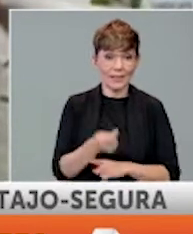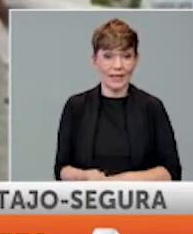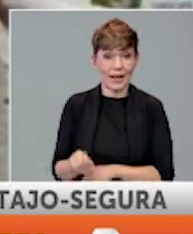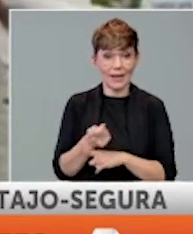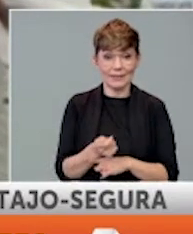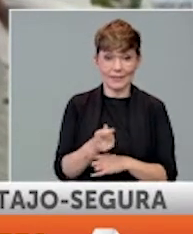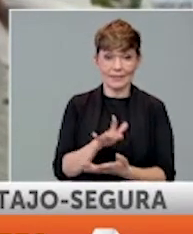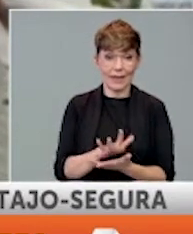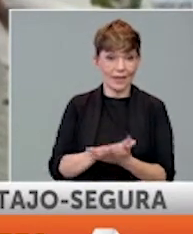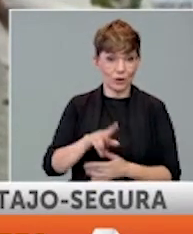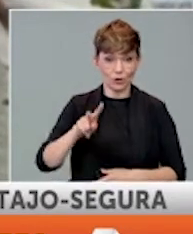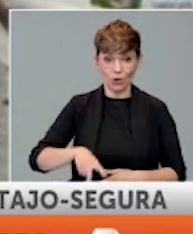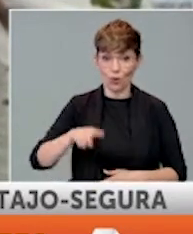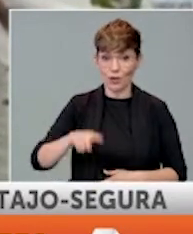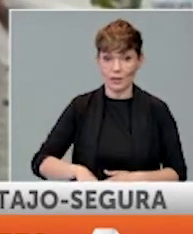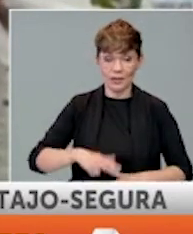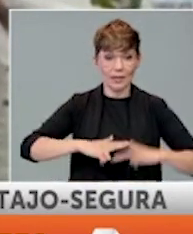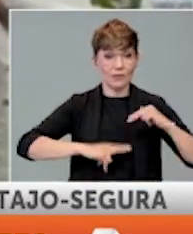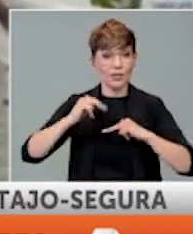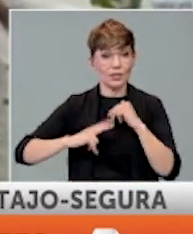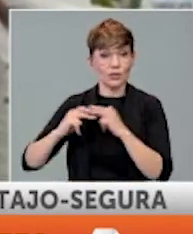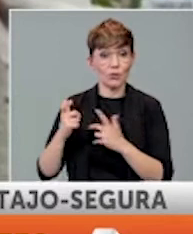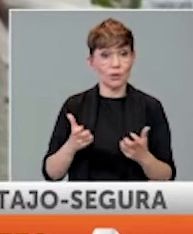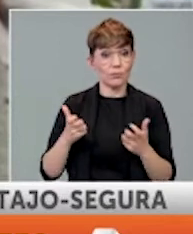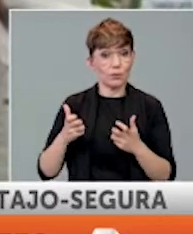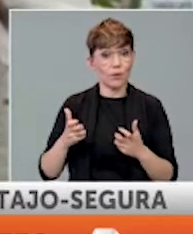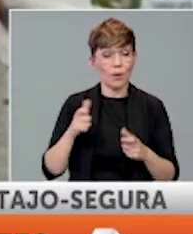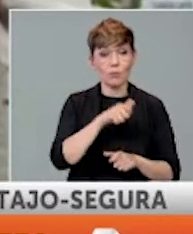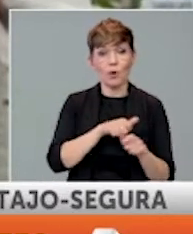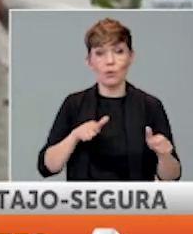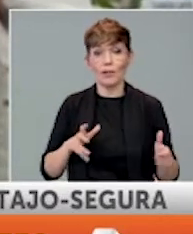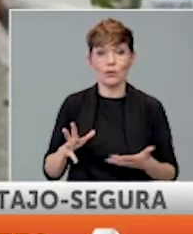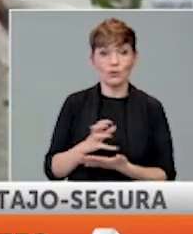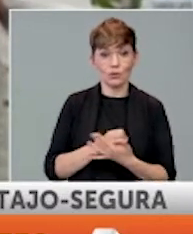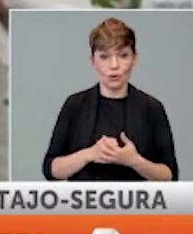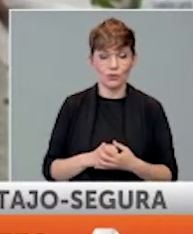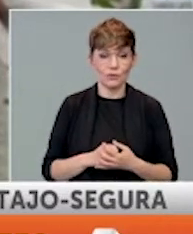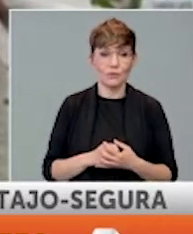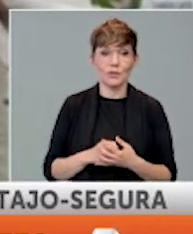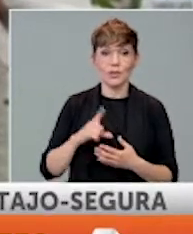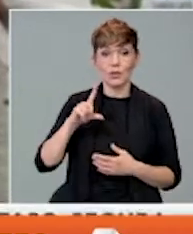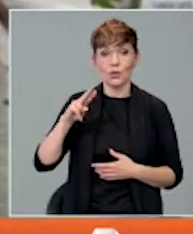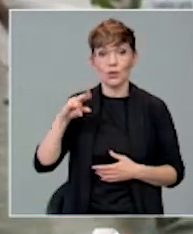Tajo Segura, en infraestructura de la que se beneficia toda la población, no solo los usuarios. Lucas